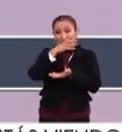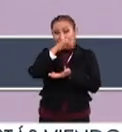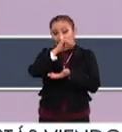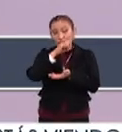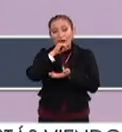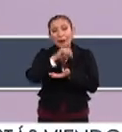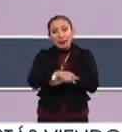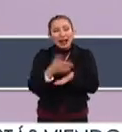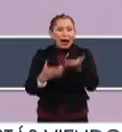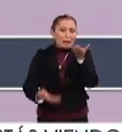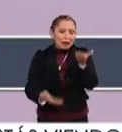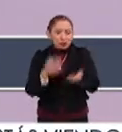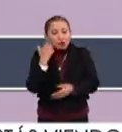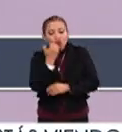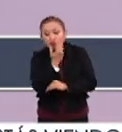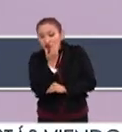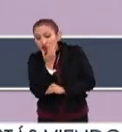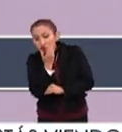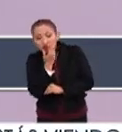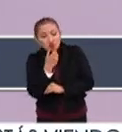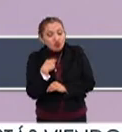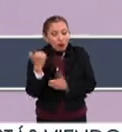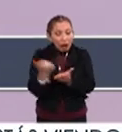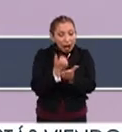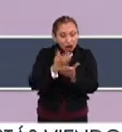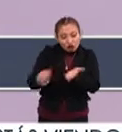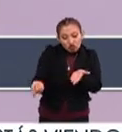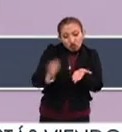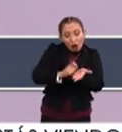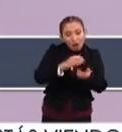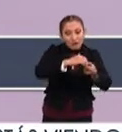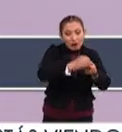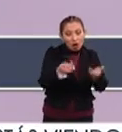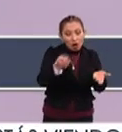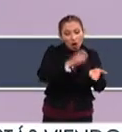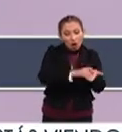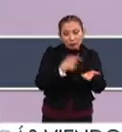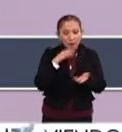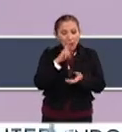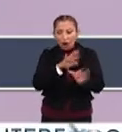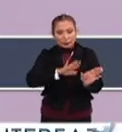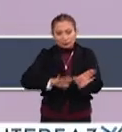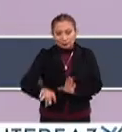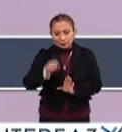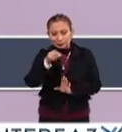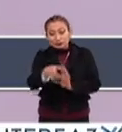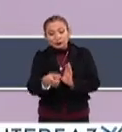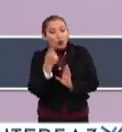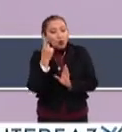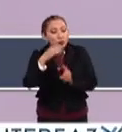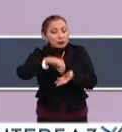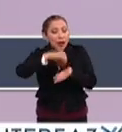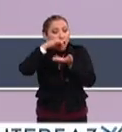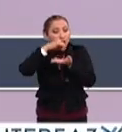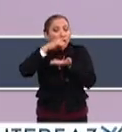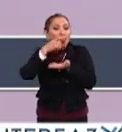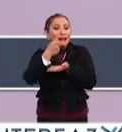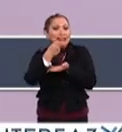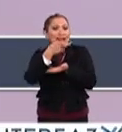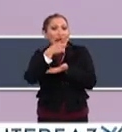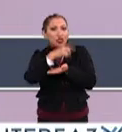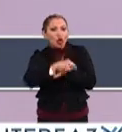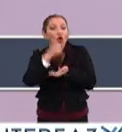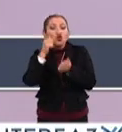¿no? Muchas veces adicionan arroz o frijoles, entonces ahí más bien seleccionaríamos algún taco de guisado, pero que